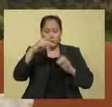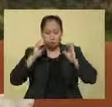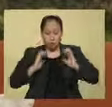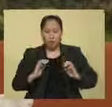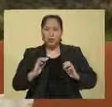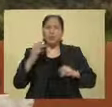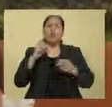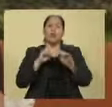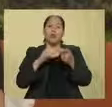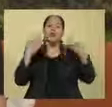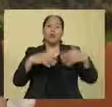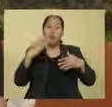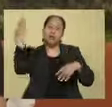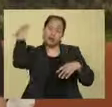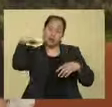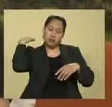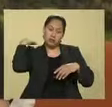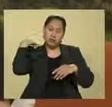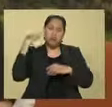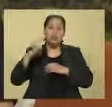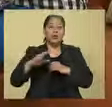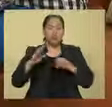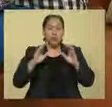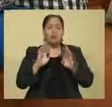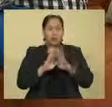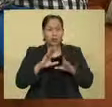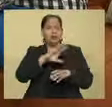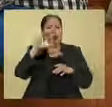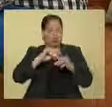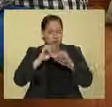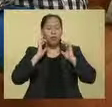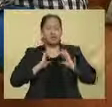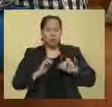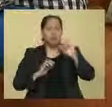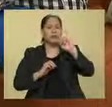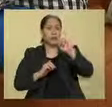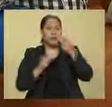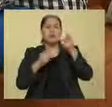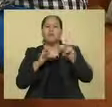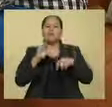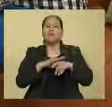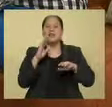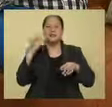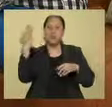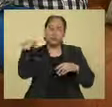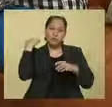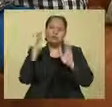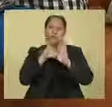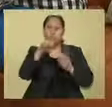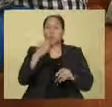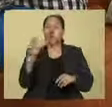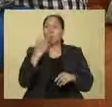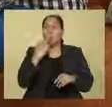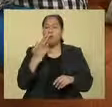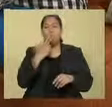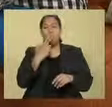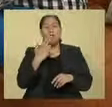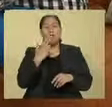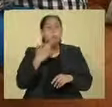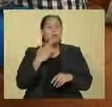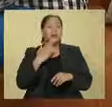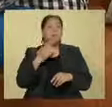la espalda. Sí. El tabaco en todo el cuerpo, ¿no? Además, nada más en todo el cuerpo. Exactamente. En todos los sentidos. El tabaquismo,